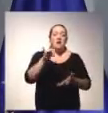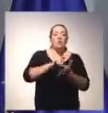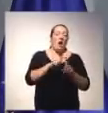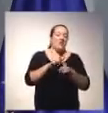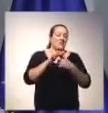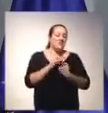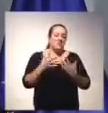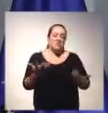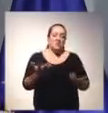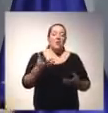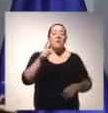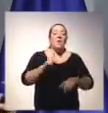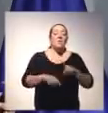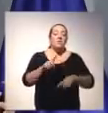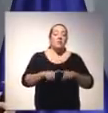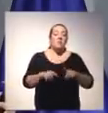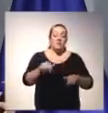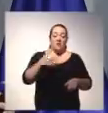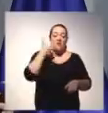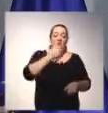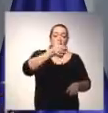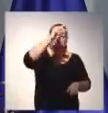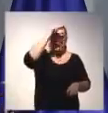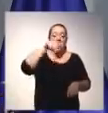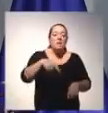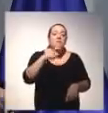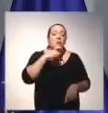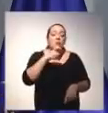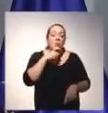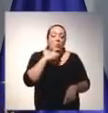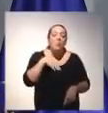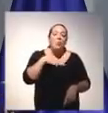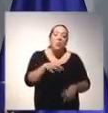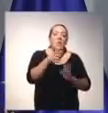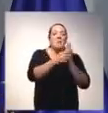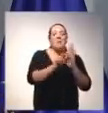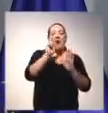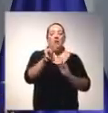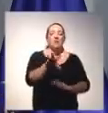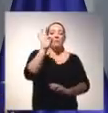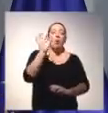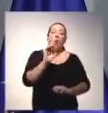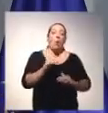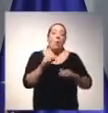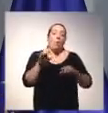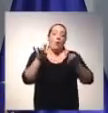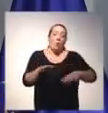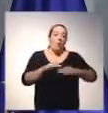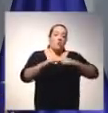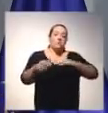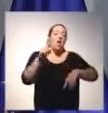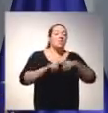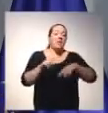ocurriendo. En función de cómo nos vaya seguramente este fin de semana, pues podremos tomar otras medidas o no, mantenerlas, ¿no? Dependerá mucho de